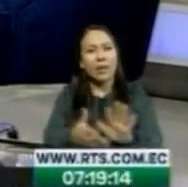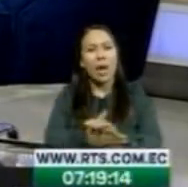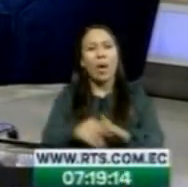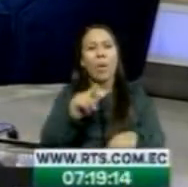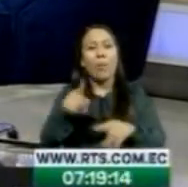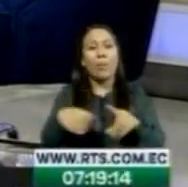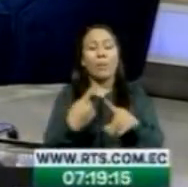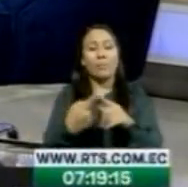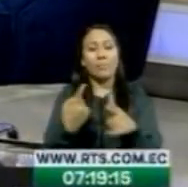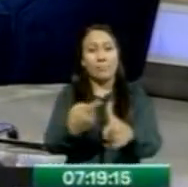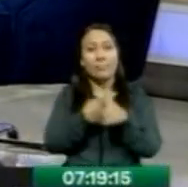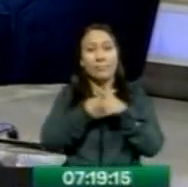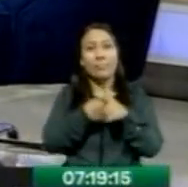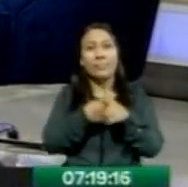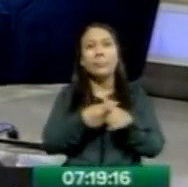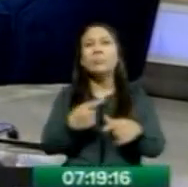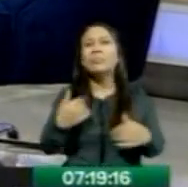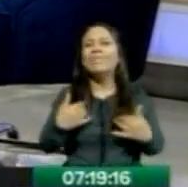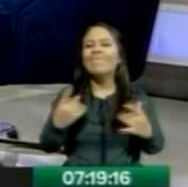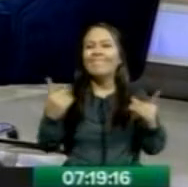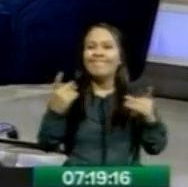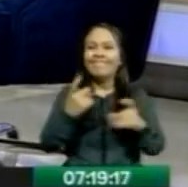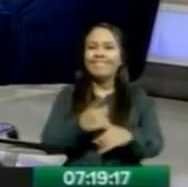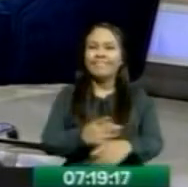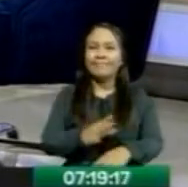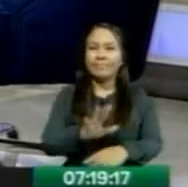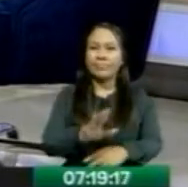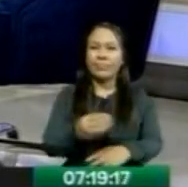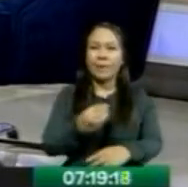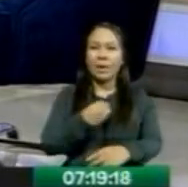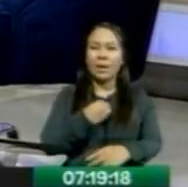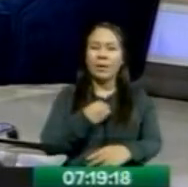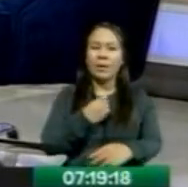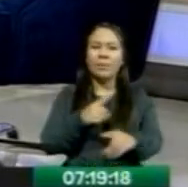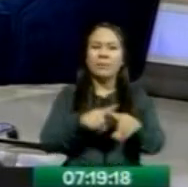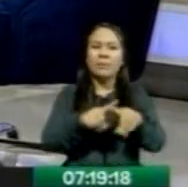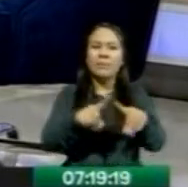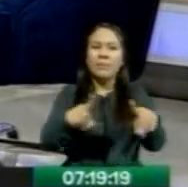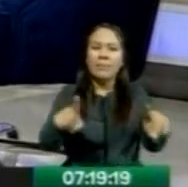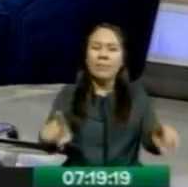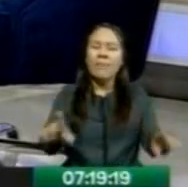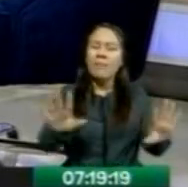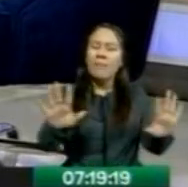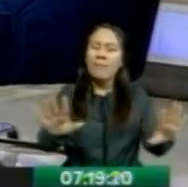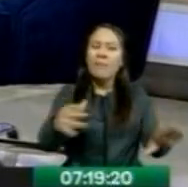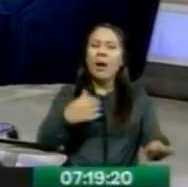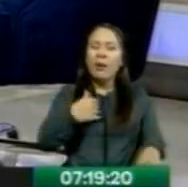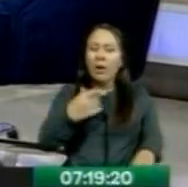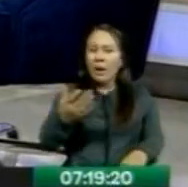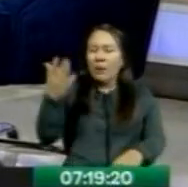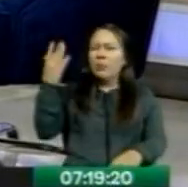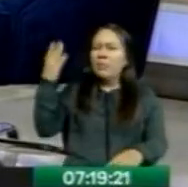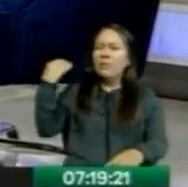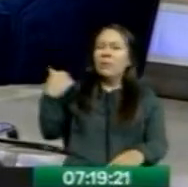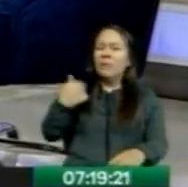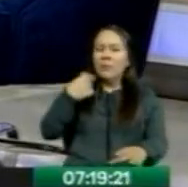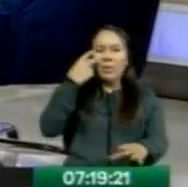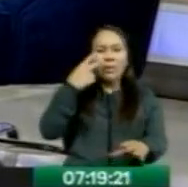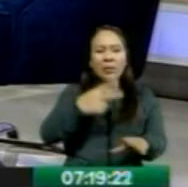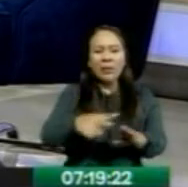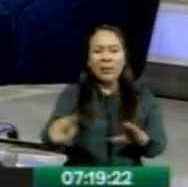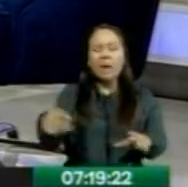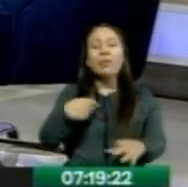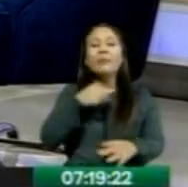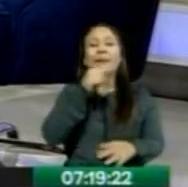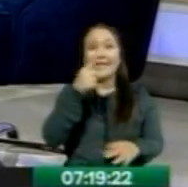emergencia particularmente es otro mundo. Muy, muy diferente a lo que probablemente se vivía en el pasado, y no creo que por falta de